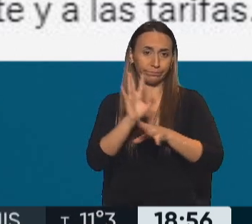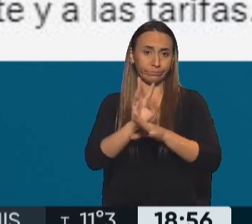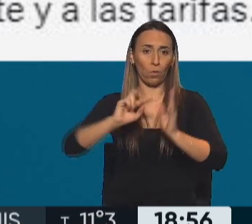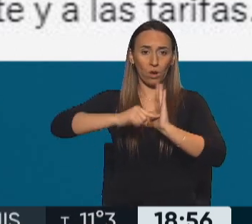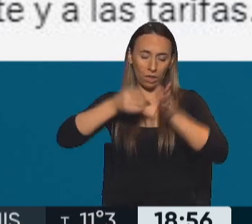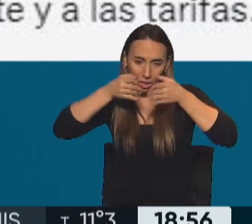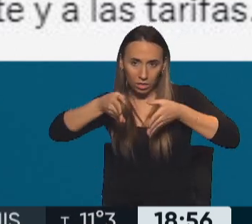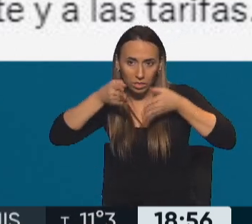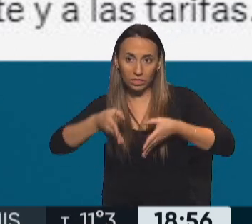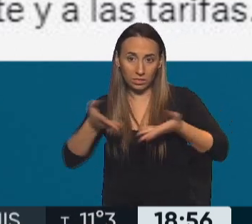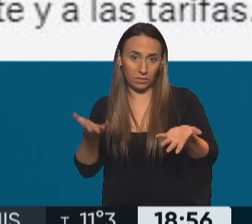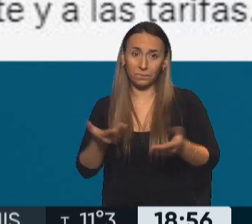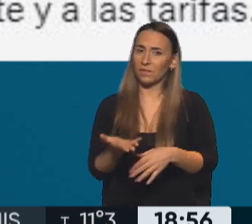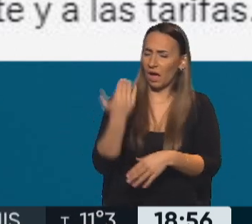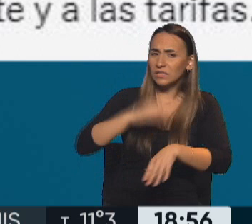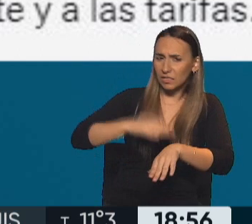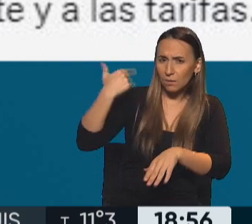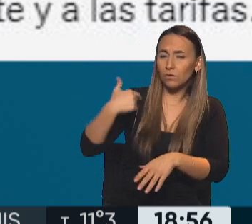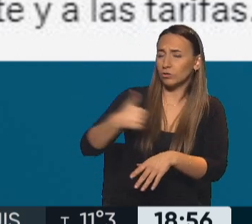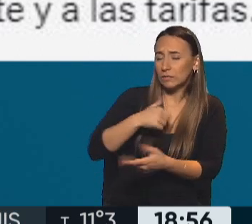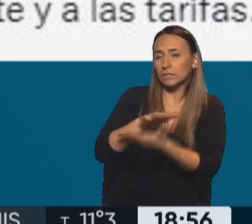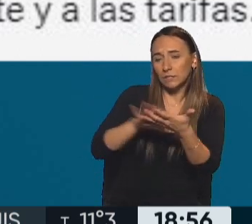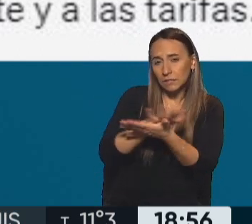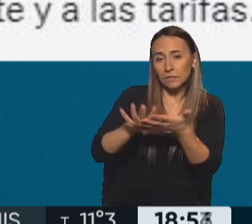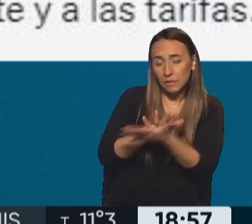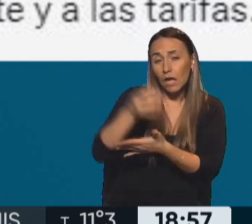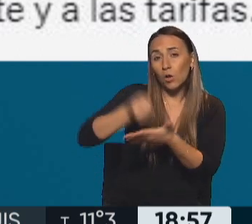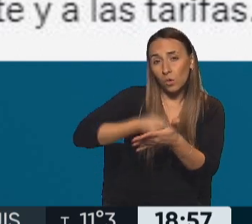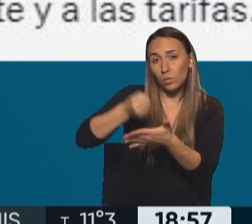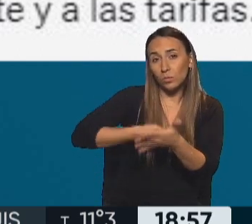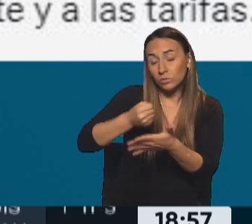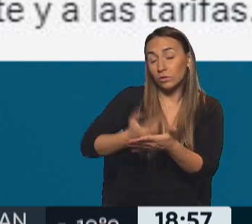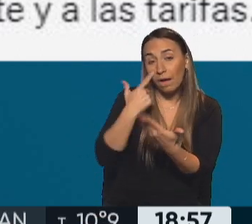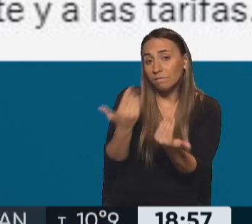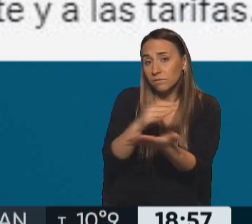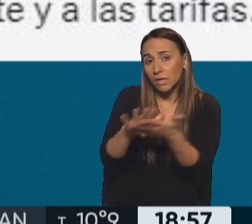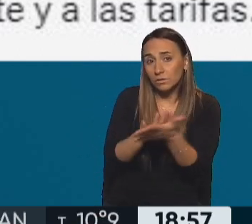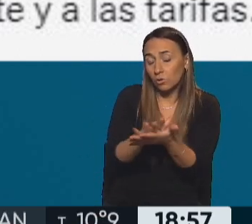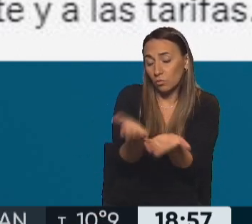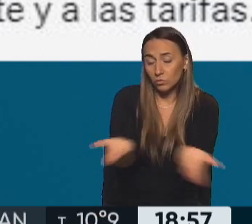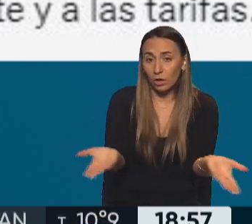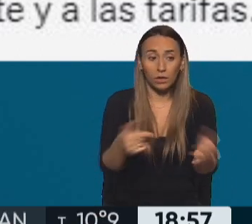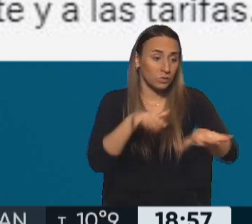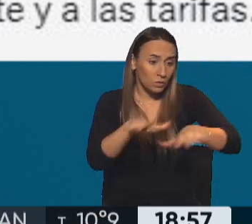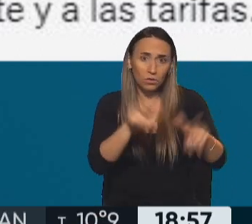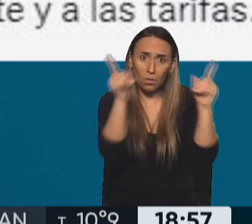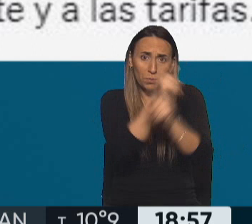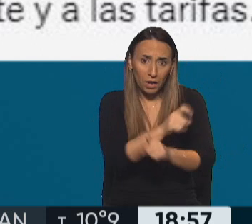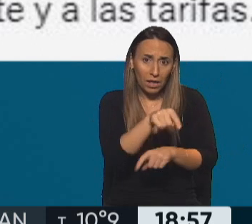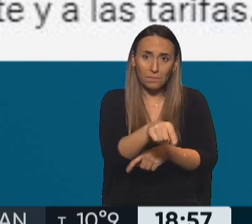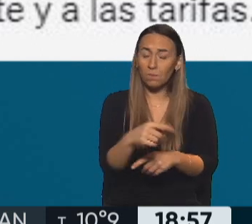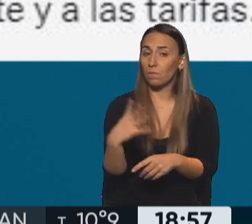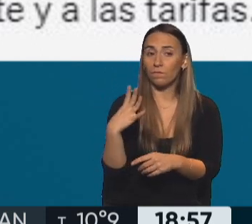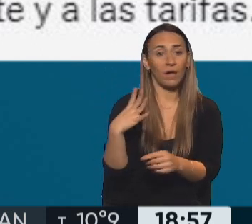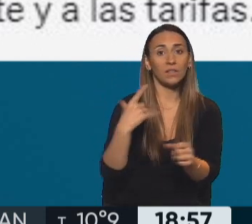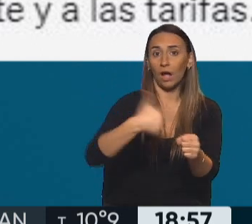¿sí? Hace tiempo que vengo gestionando y luchando para que tengamos soluciones concretas a las problemáticas referidas al faltante